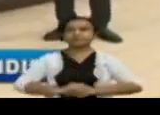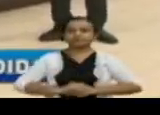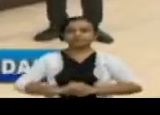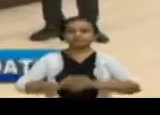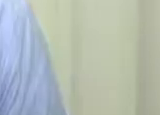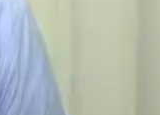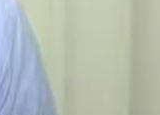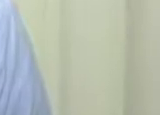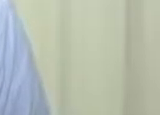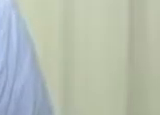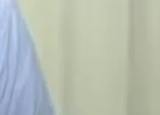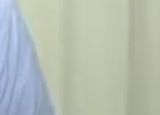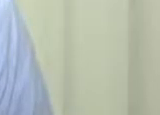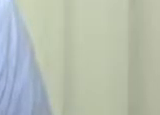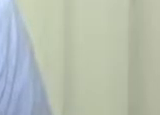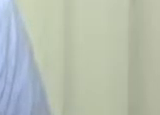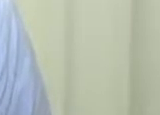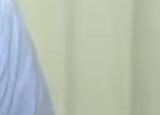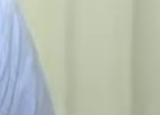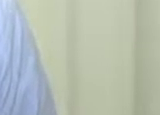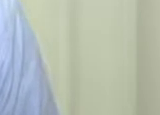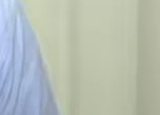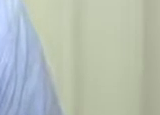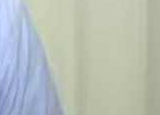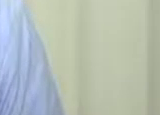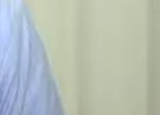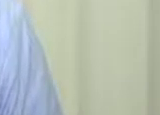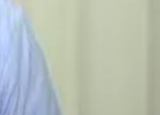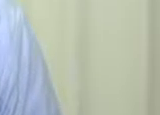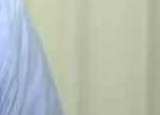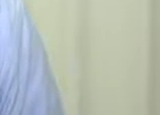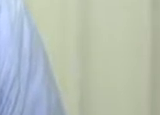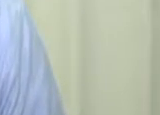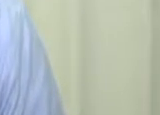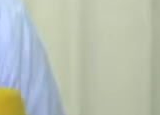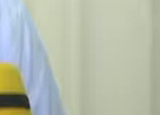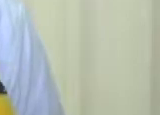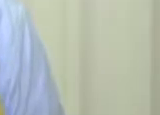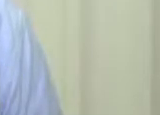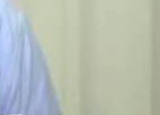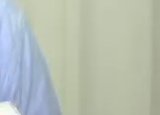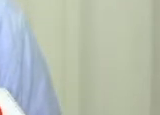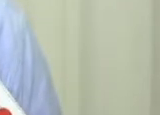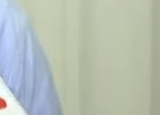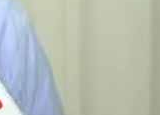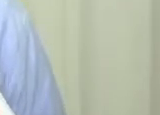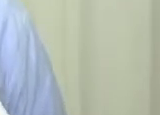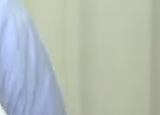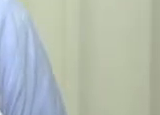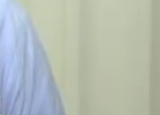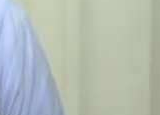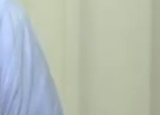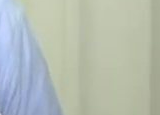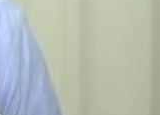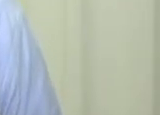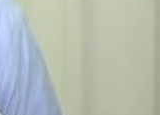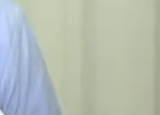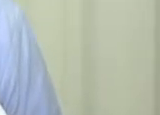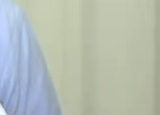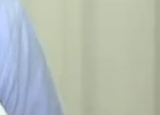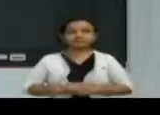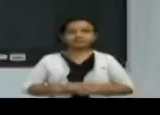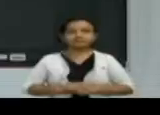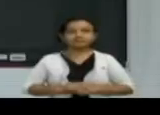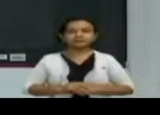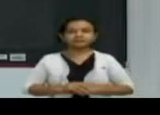Asamblea Nacional. Por su parte, el diputado Jimmy Blandón dijo que las bancadas opositoras votaron en contra de estos